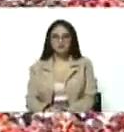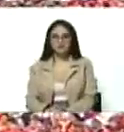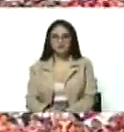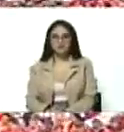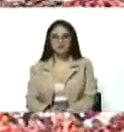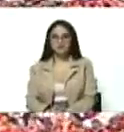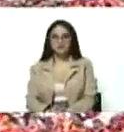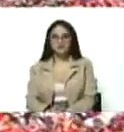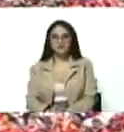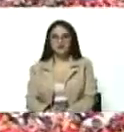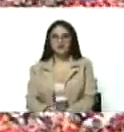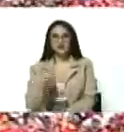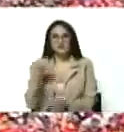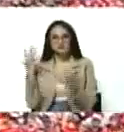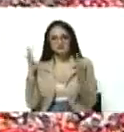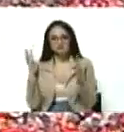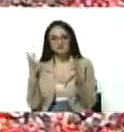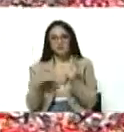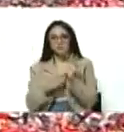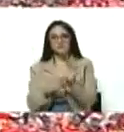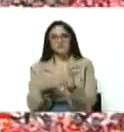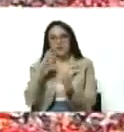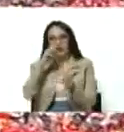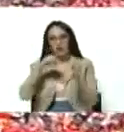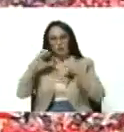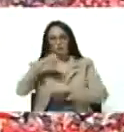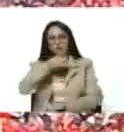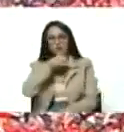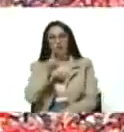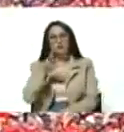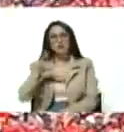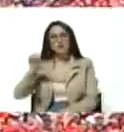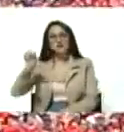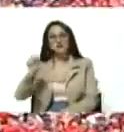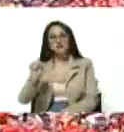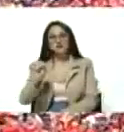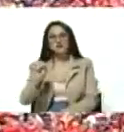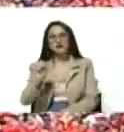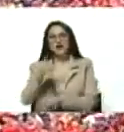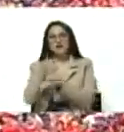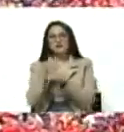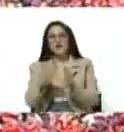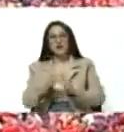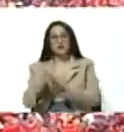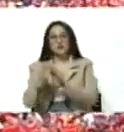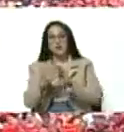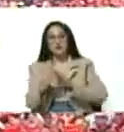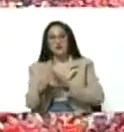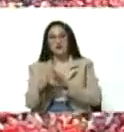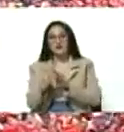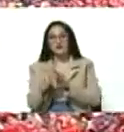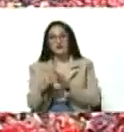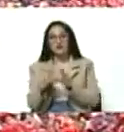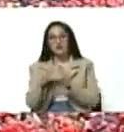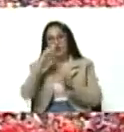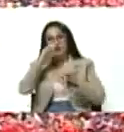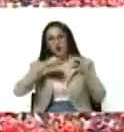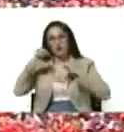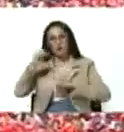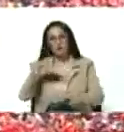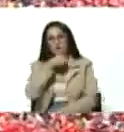Y también vamos a dar un gran aplauso en representación del adulto mayor a Luis Rodríguez, jefe de comunidad. A todos los adultos